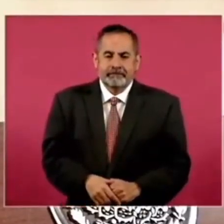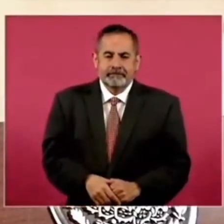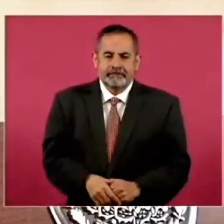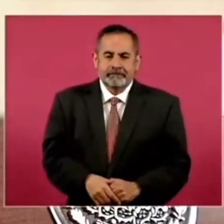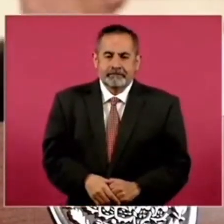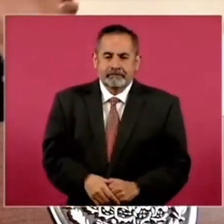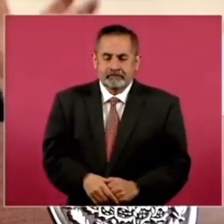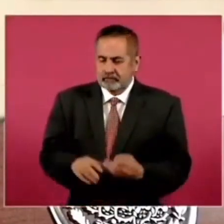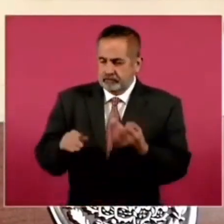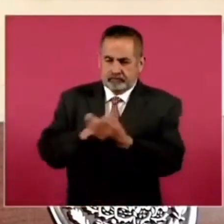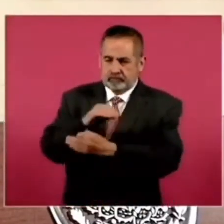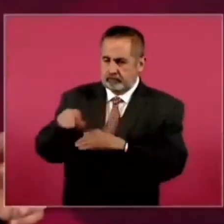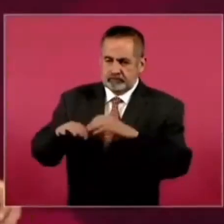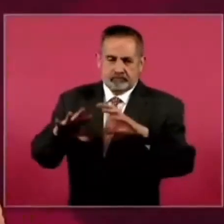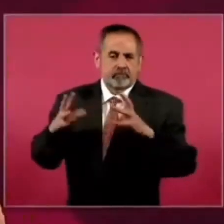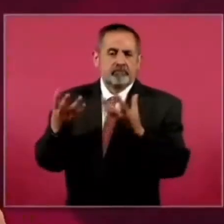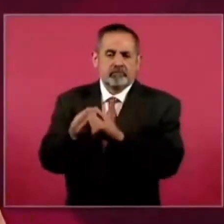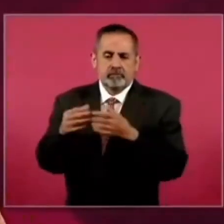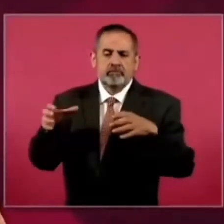Es todo.